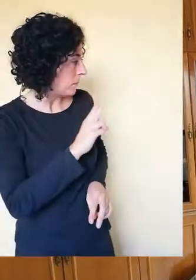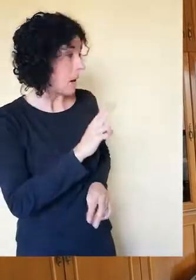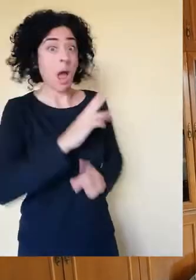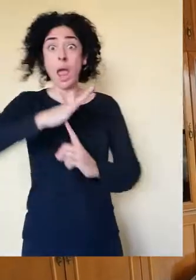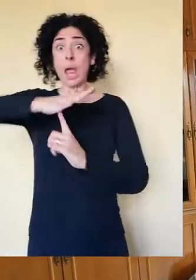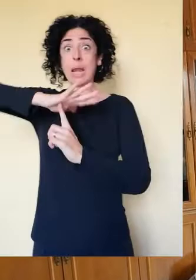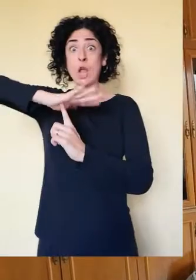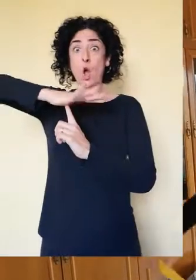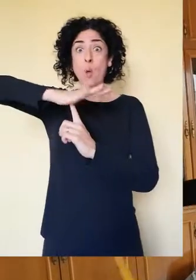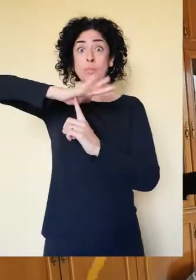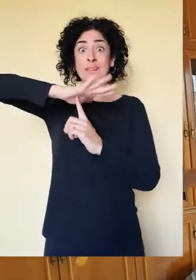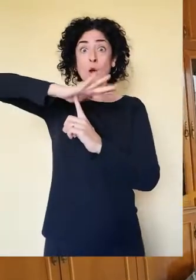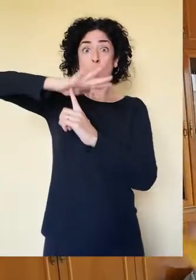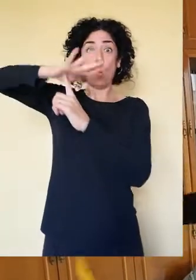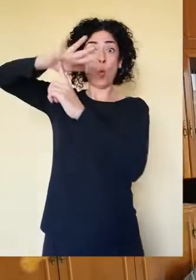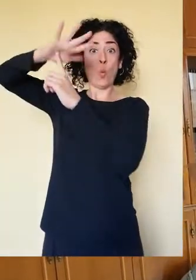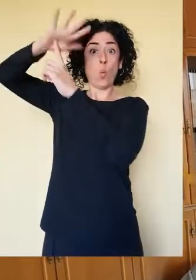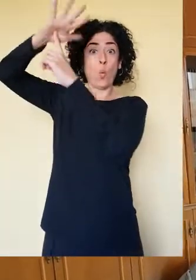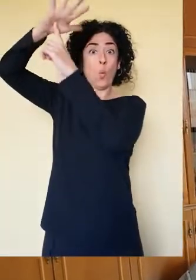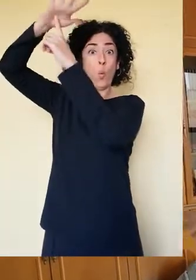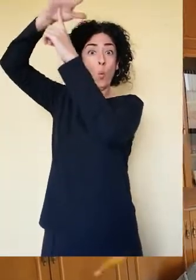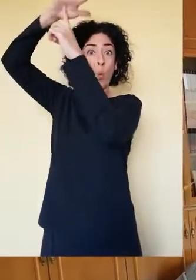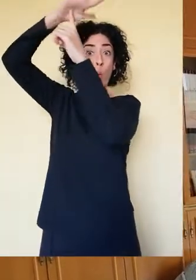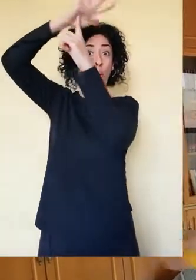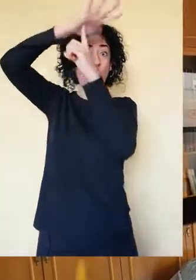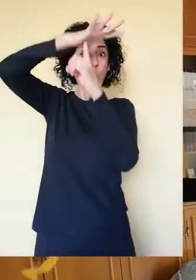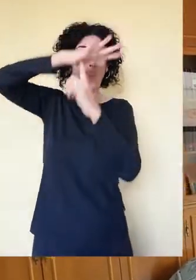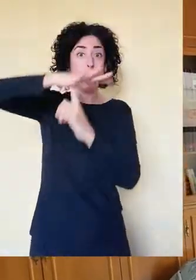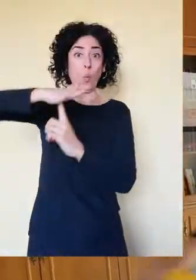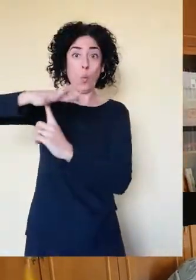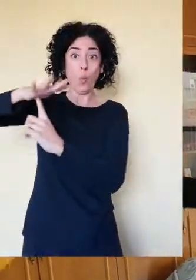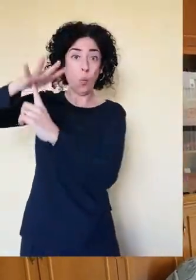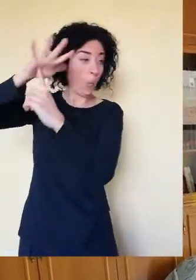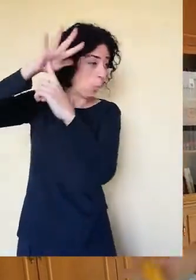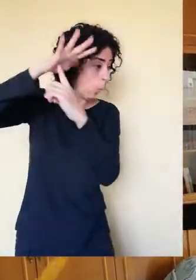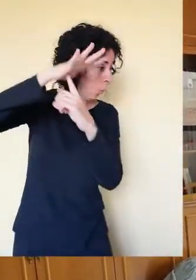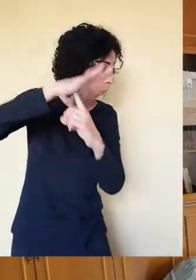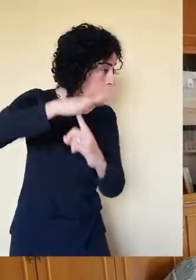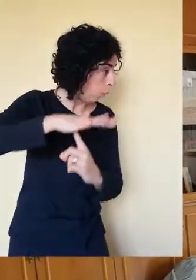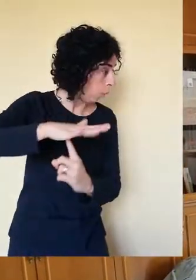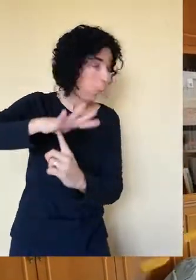podemos convertir en un helicóptero que va volando. Un helicóptero. Uy.